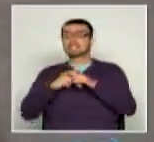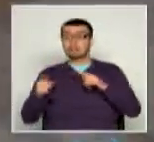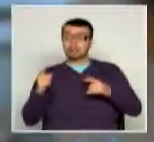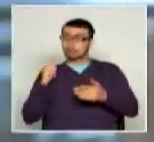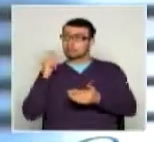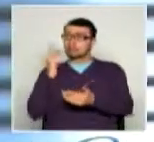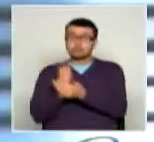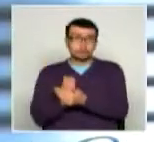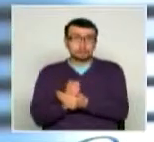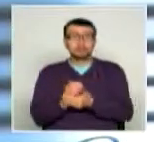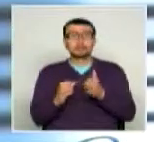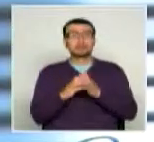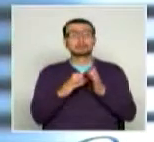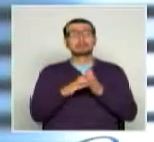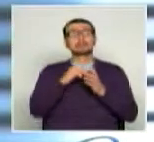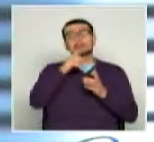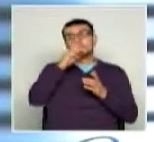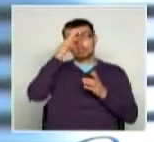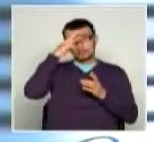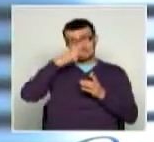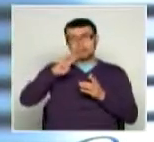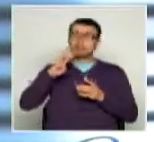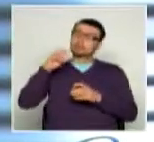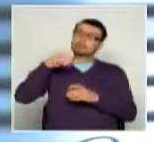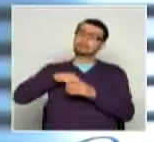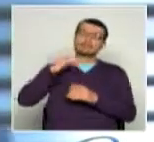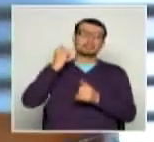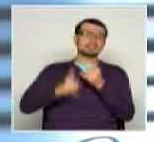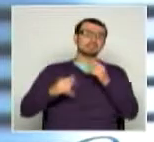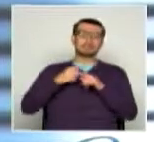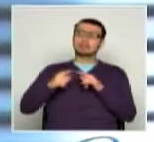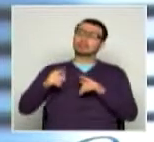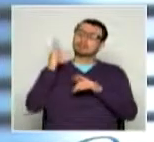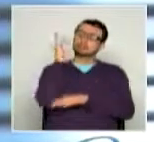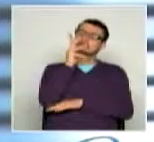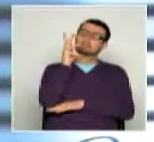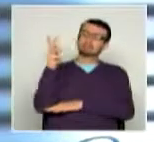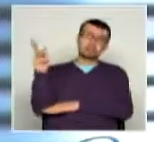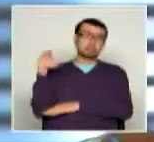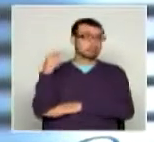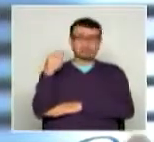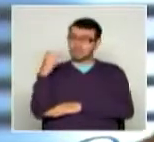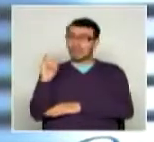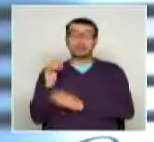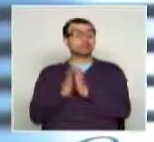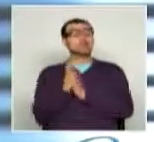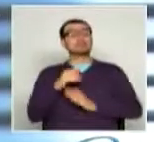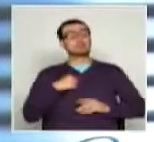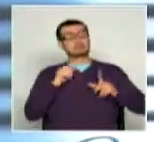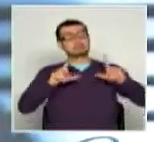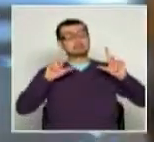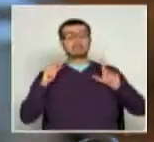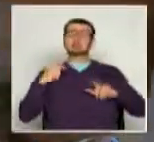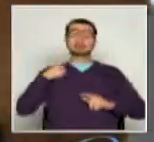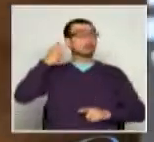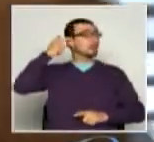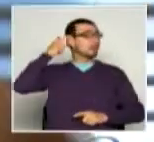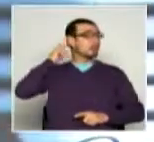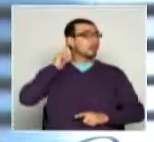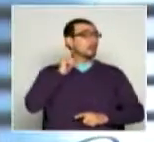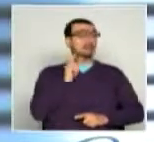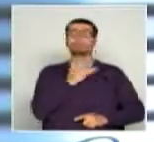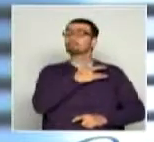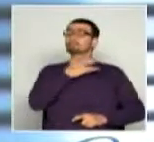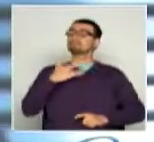una compañía mexicana que se encarga de hacer unos talleres un fin de semana y se vienen y dicen que son auriculoterapistas. Esto hay que hacer un